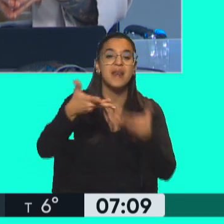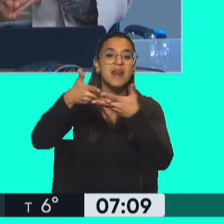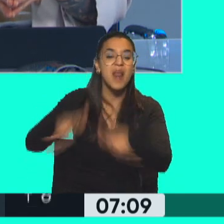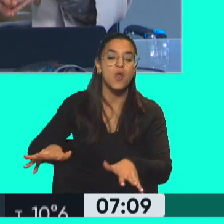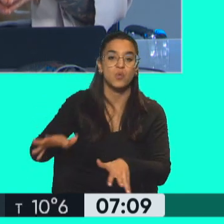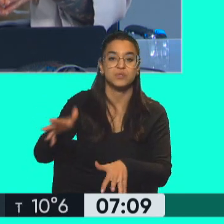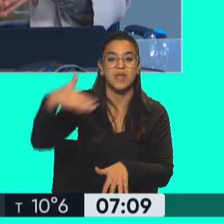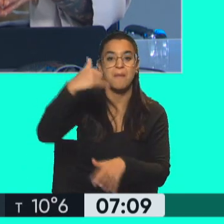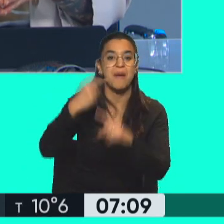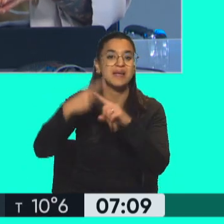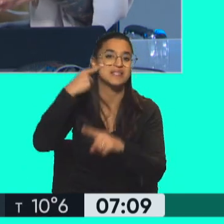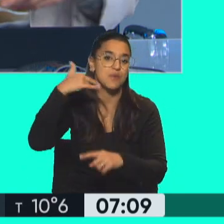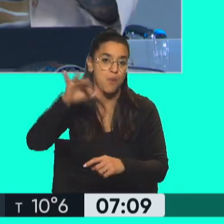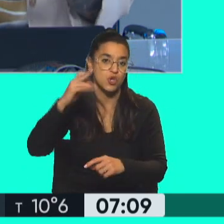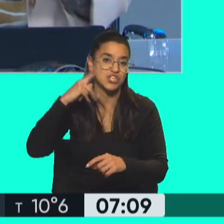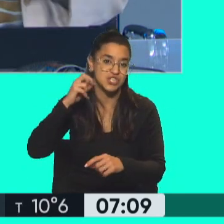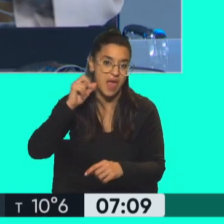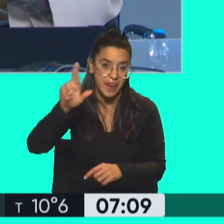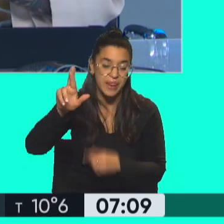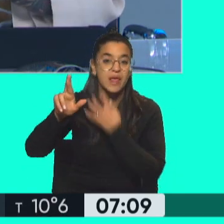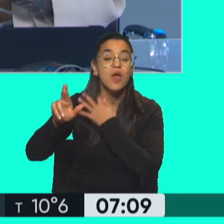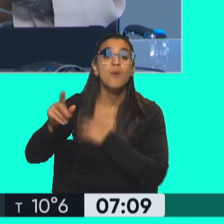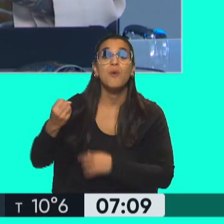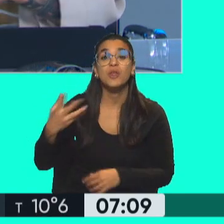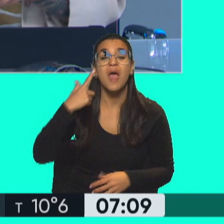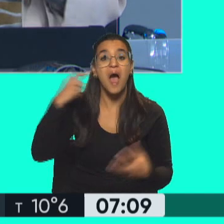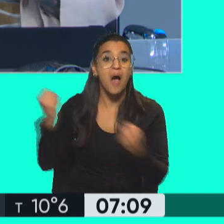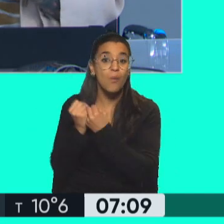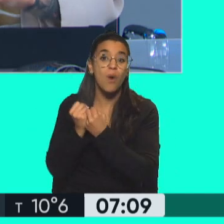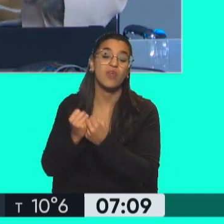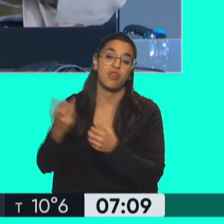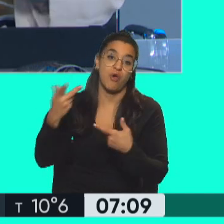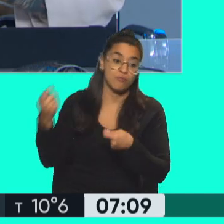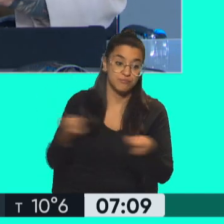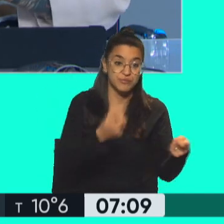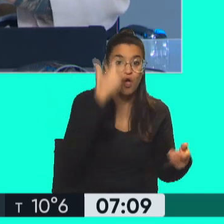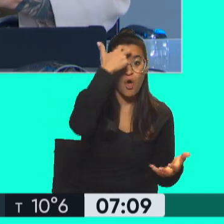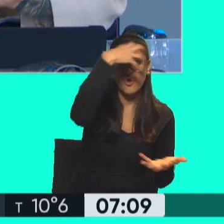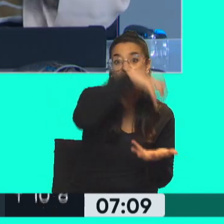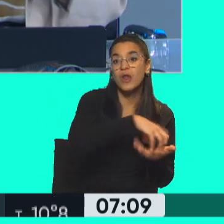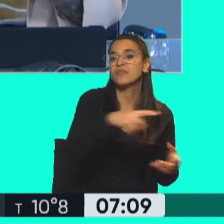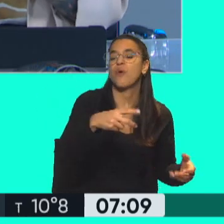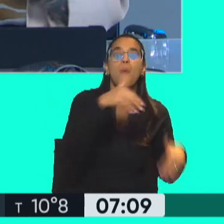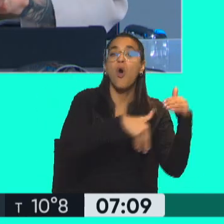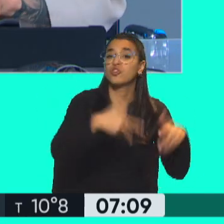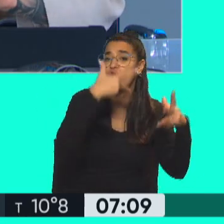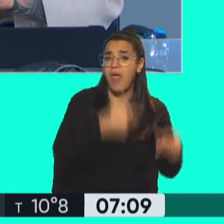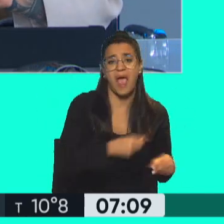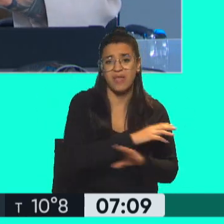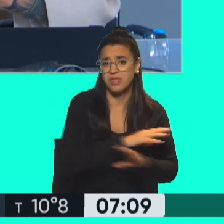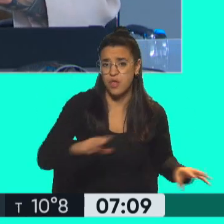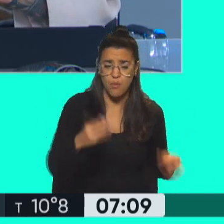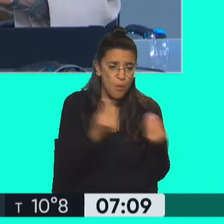a la presidencia del bloque del frente de todos porque ese acuerdo finalmente pasó con el cop por el congreso con el voto negativo de muchos legisladores